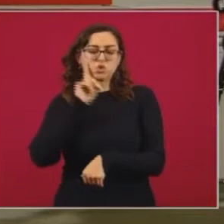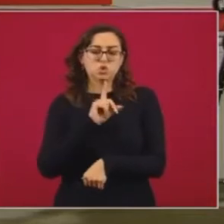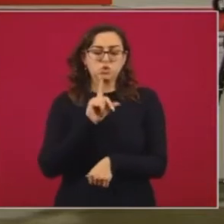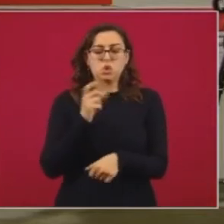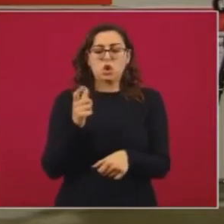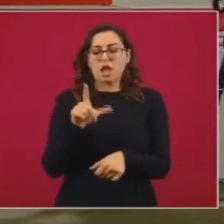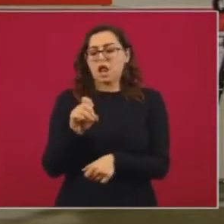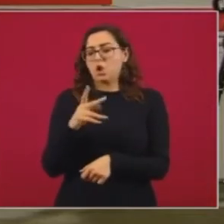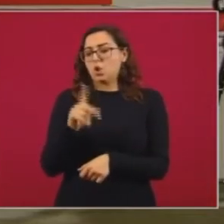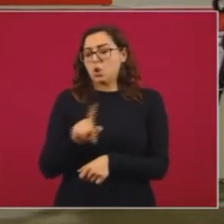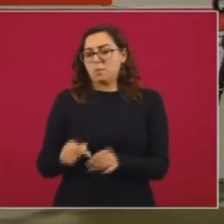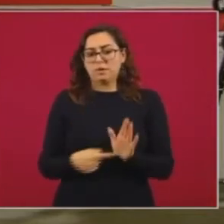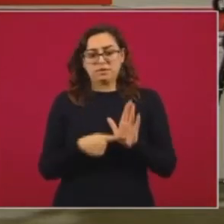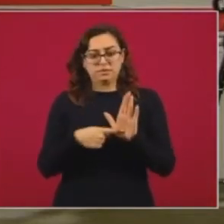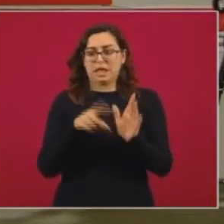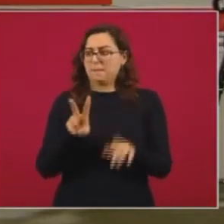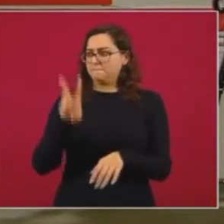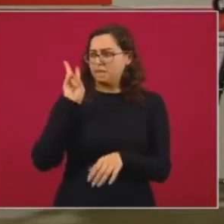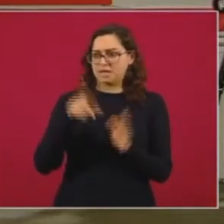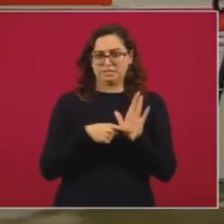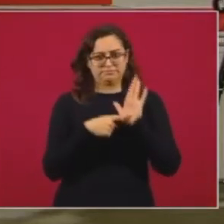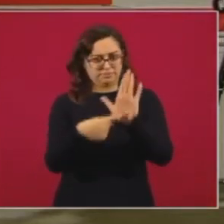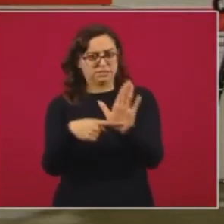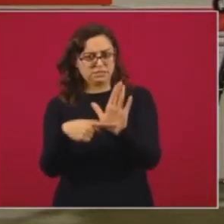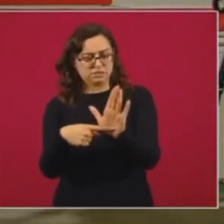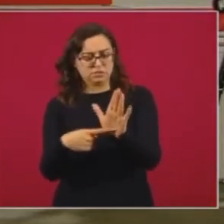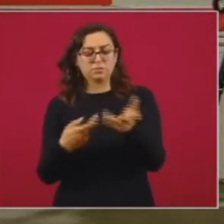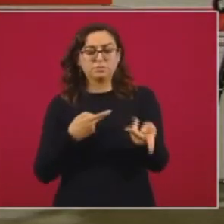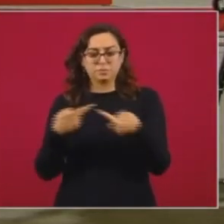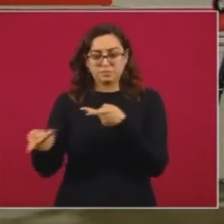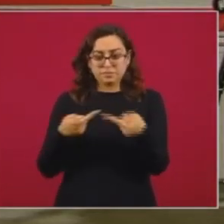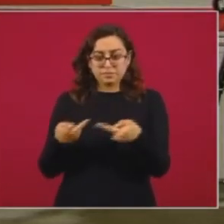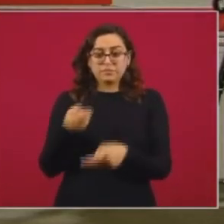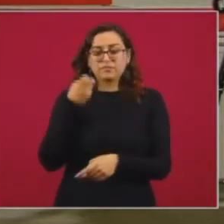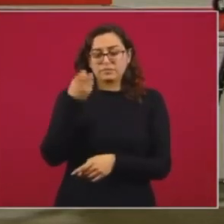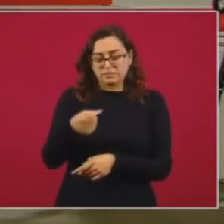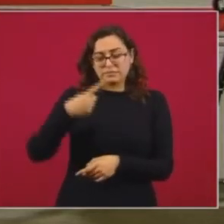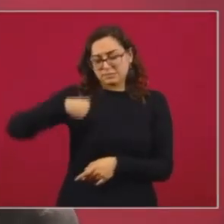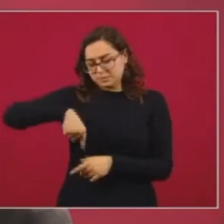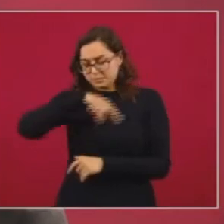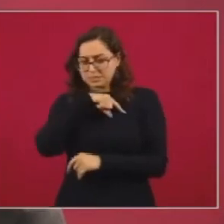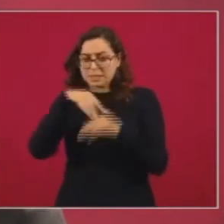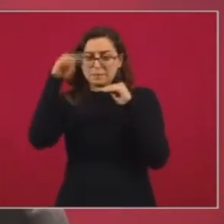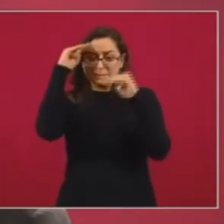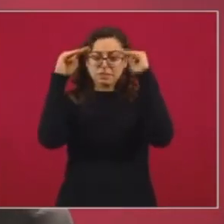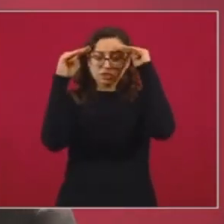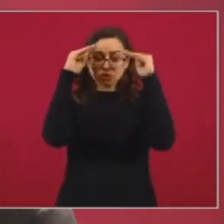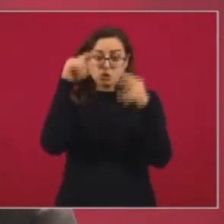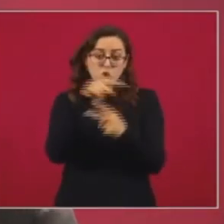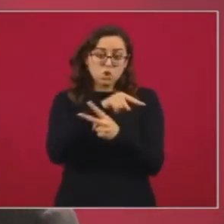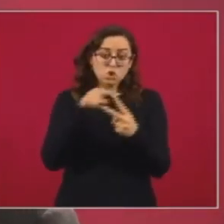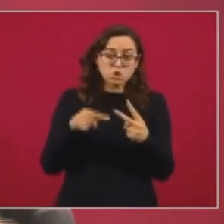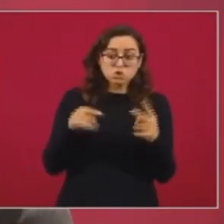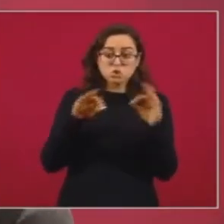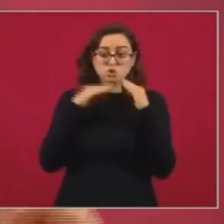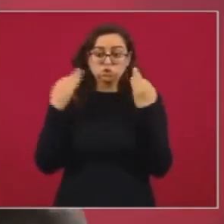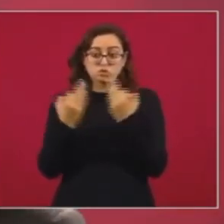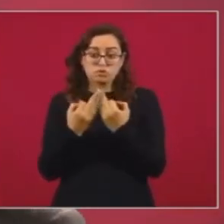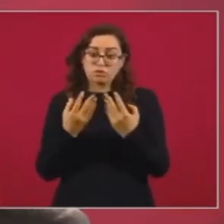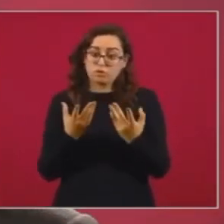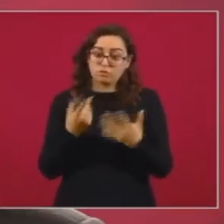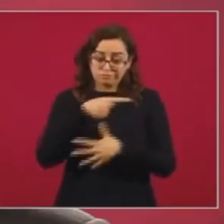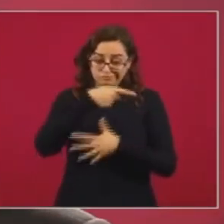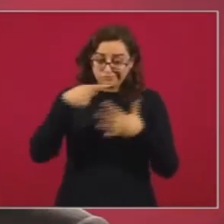Salud de la Ciudad de México, el viernes reciente. Y estamos viendo precisamente dos elementos fundamentales, entre